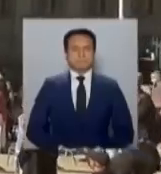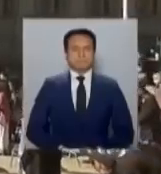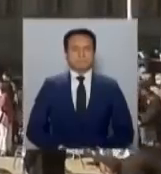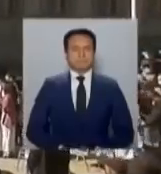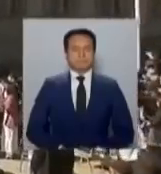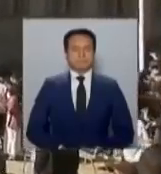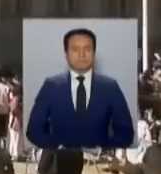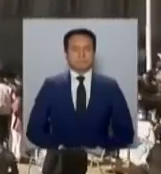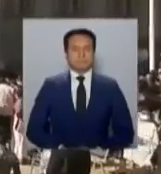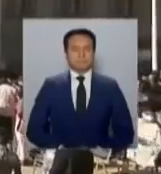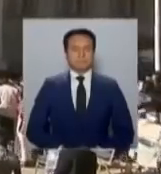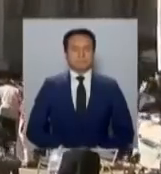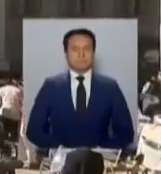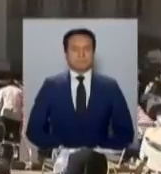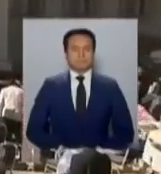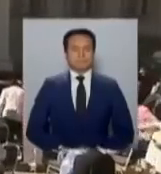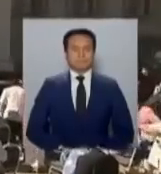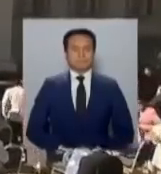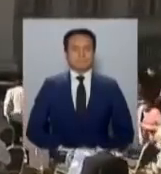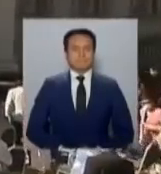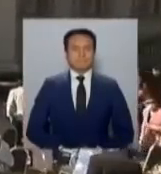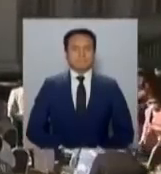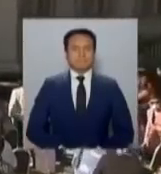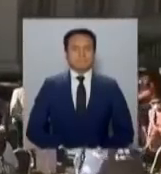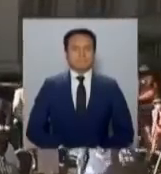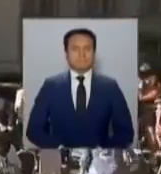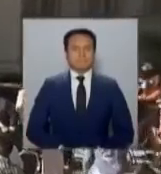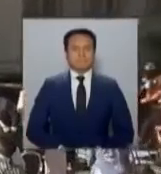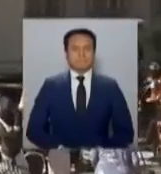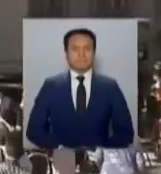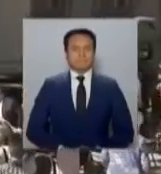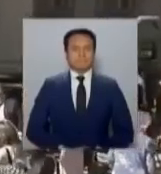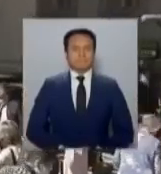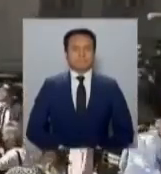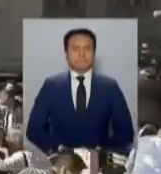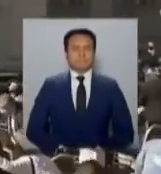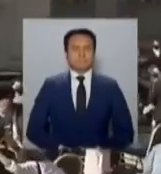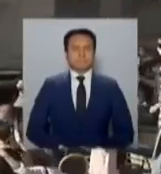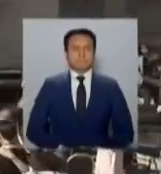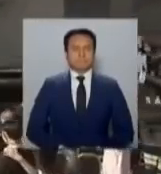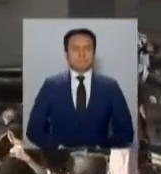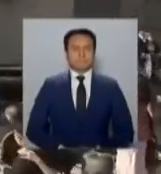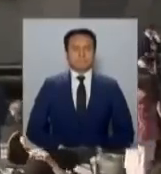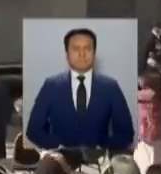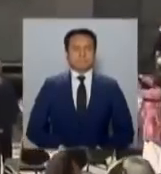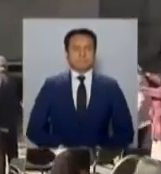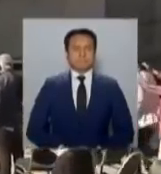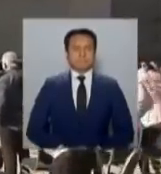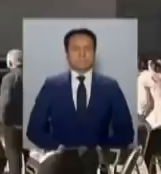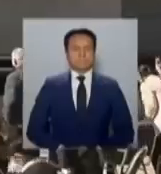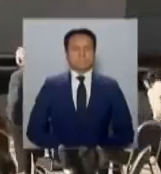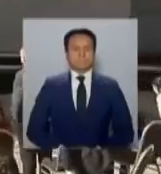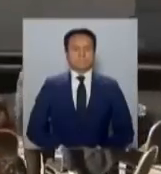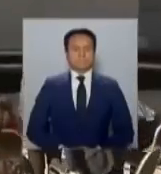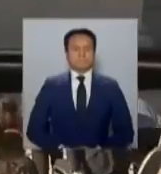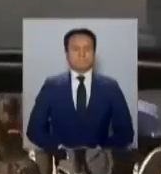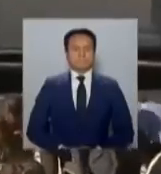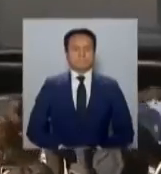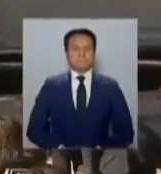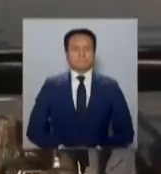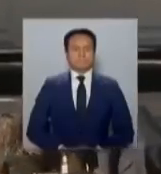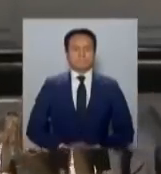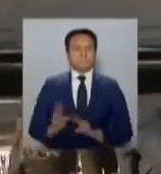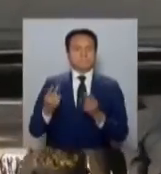imposible, cuestionable, etcétera. Esta oposición, además, varios de ellos incumpliendo compromisos. O sea, se decía, si se aprueba este IFE en estas